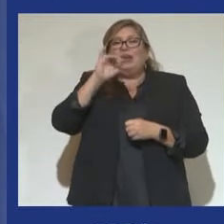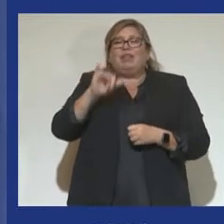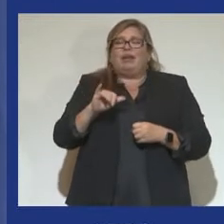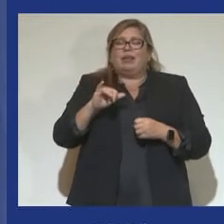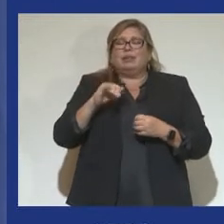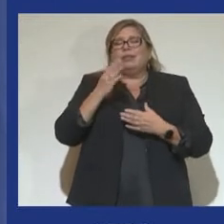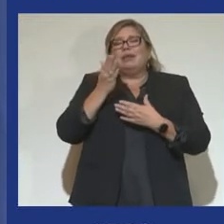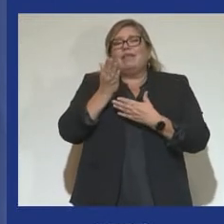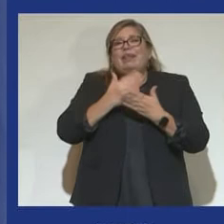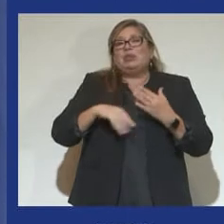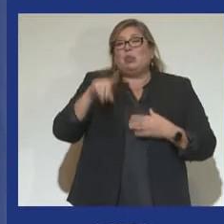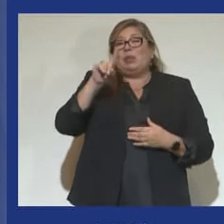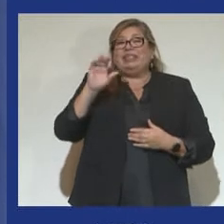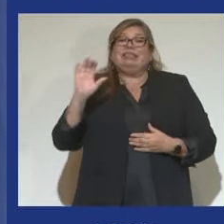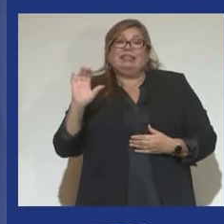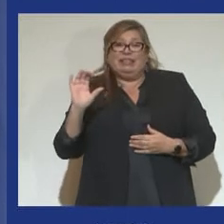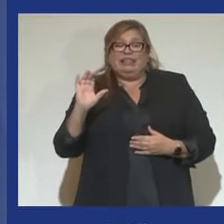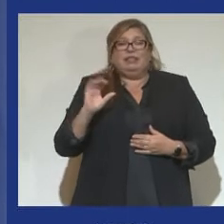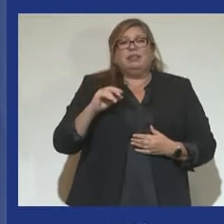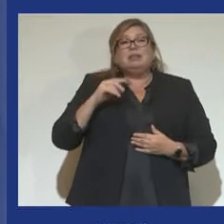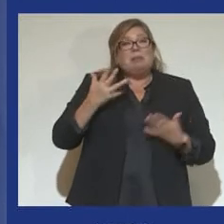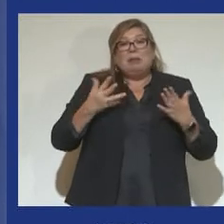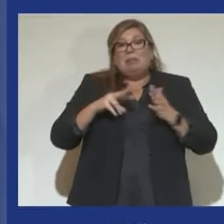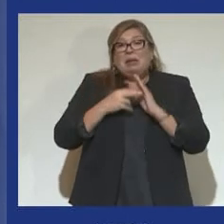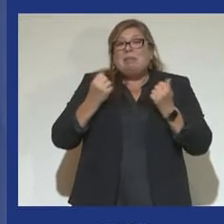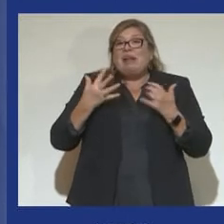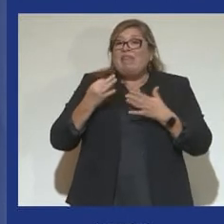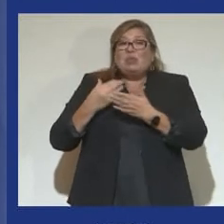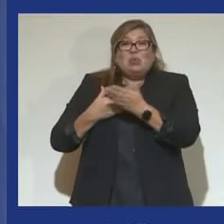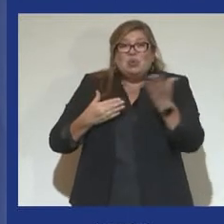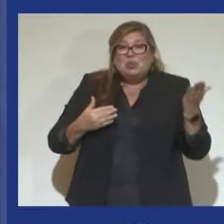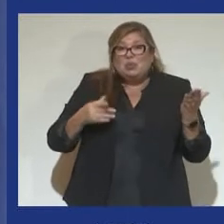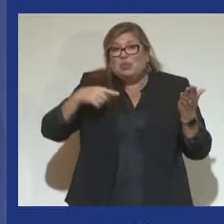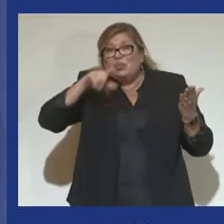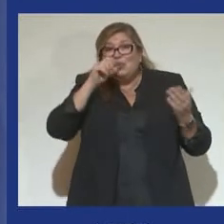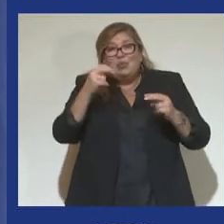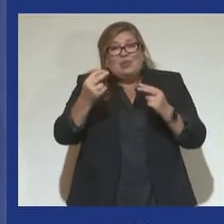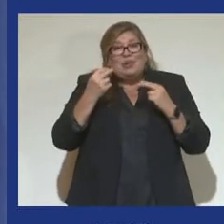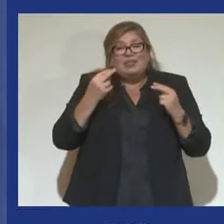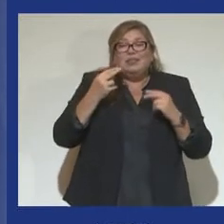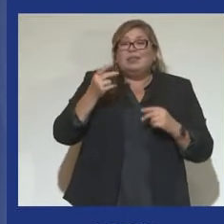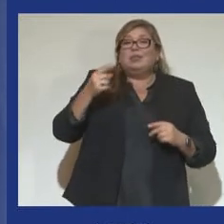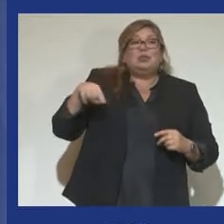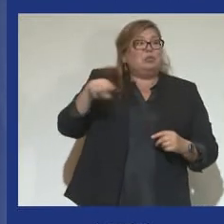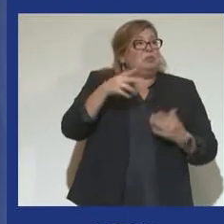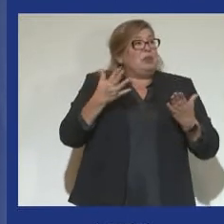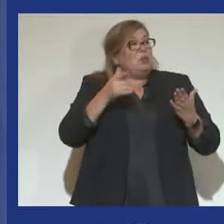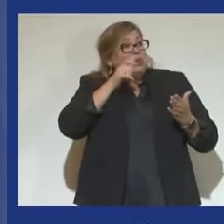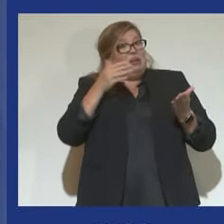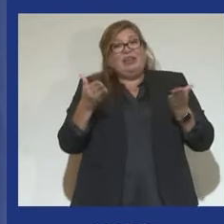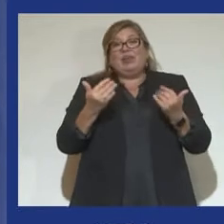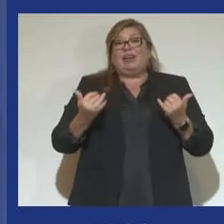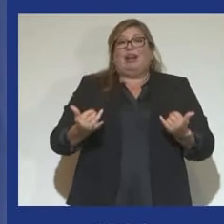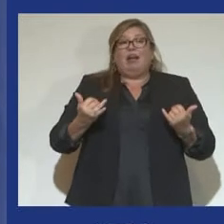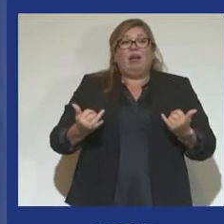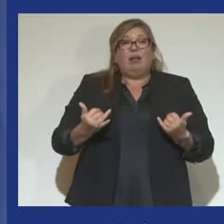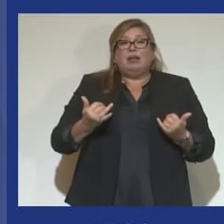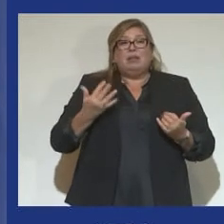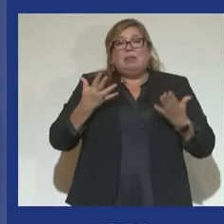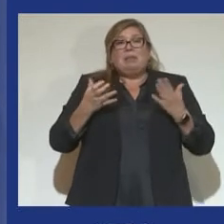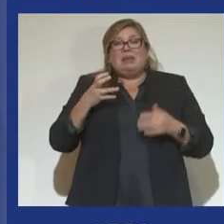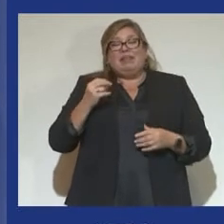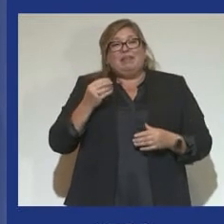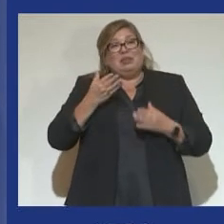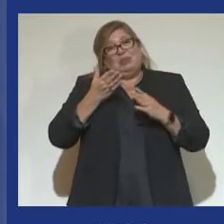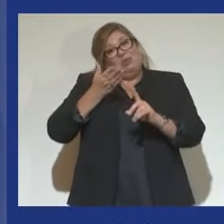transparencia esta es la fase 1 se que incluirá a muchas personas como ustedes los que están mirando gente que tal vez esté aquí